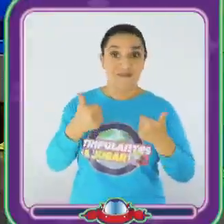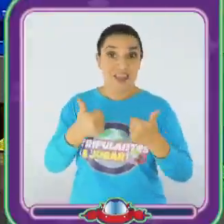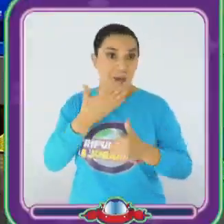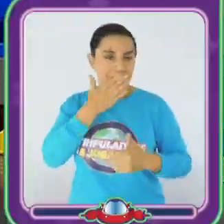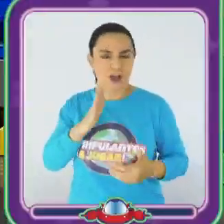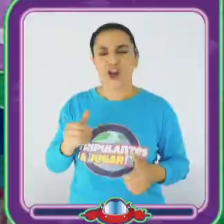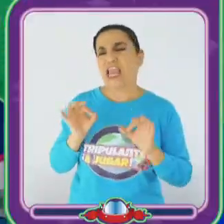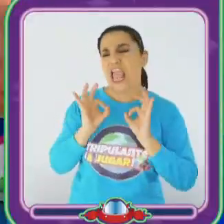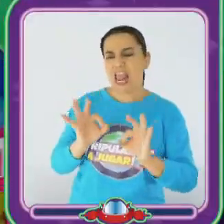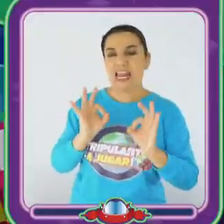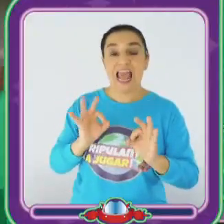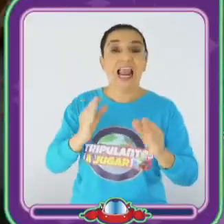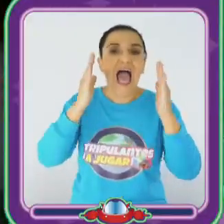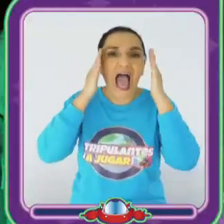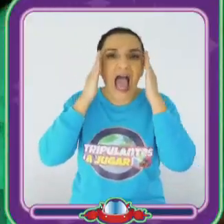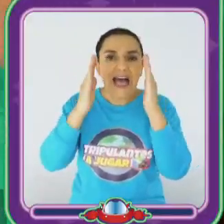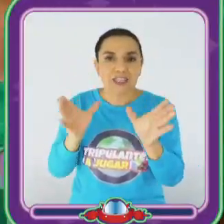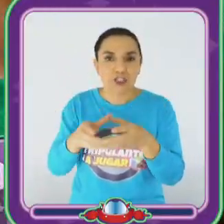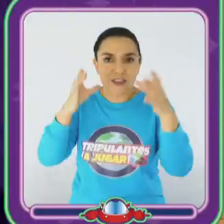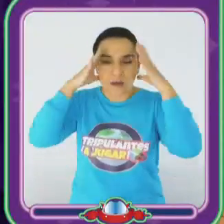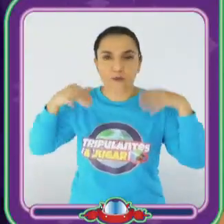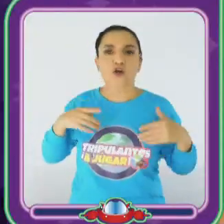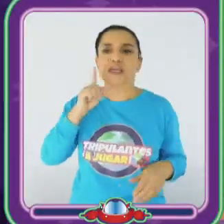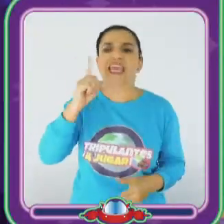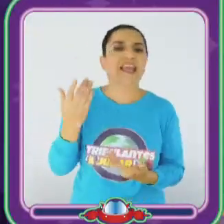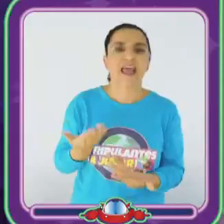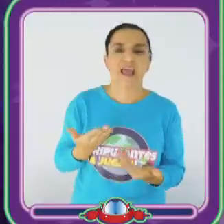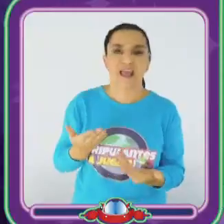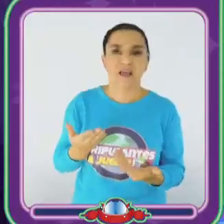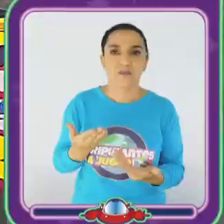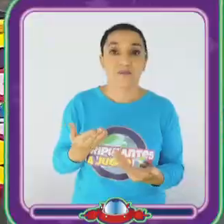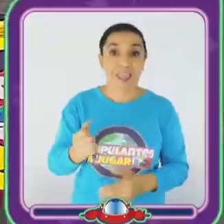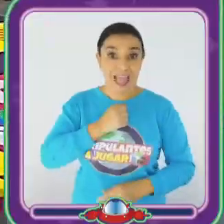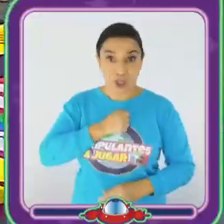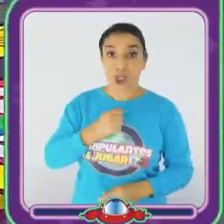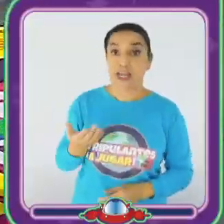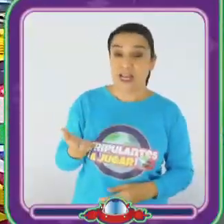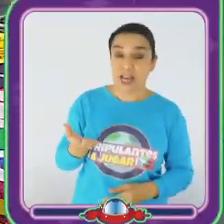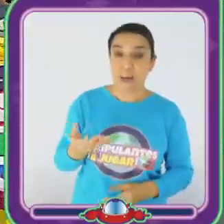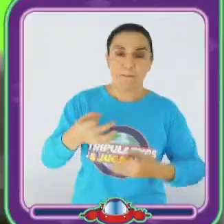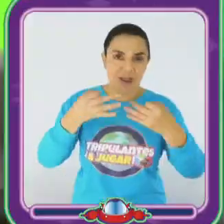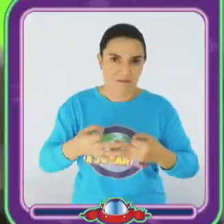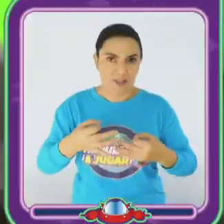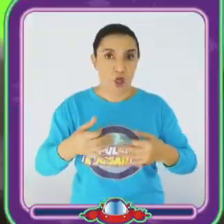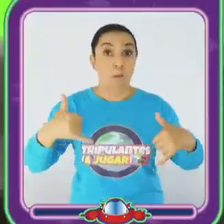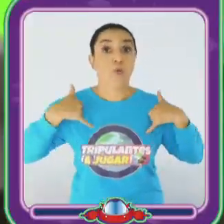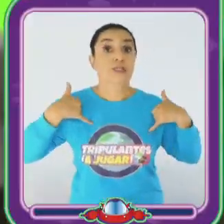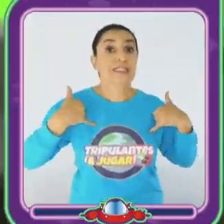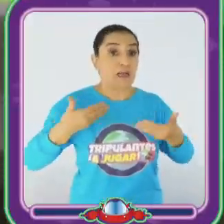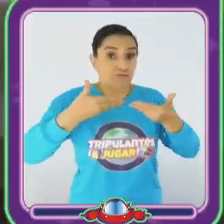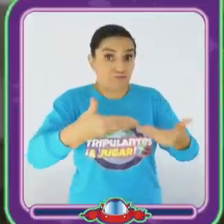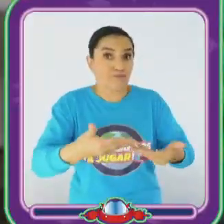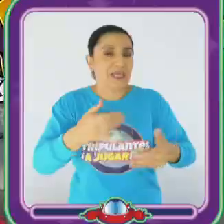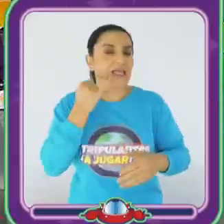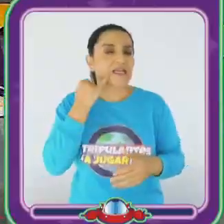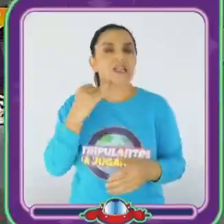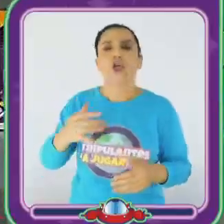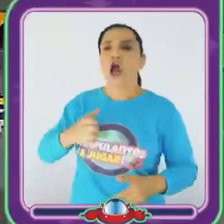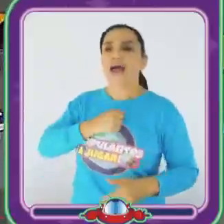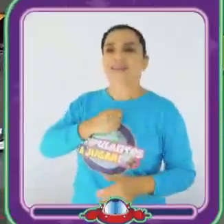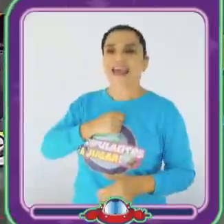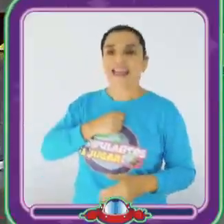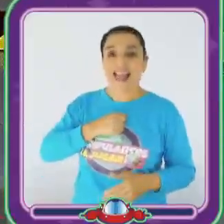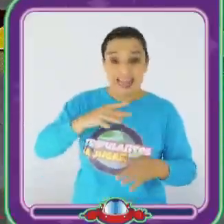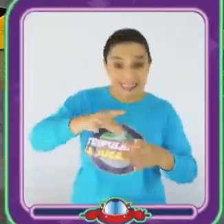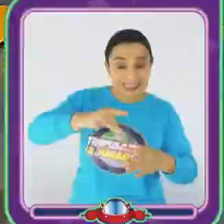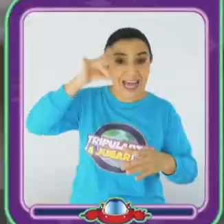ahora? Bien. ¿Mejor? Genial. Atención, tripulación. ¿Quién sigue? Antonella. Antonella, perfecto. Toma, Ignacio, tu mochila. Antonella, necesito que saques, por